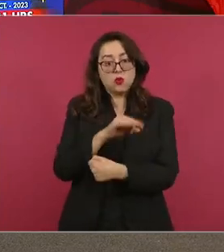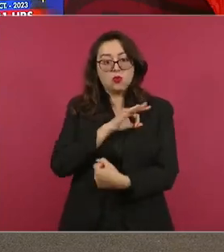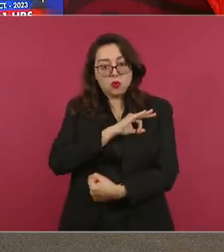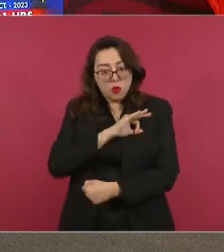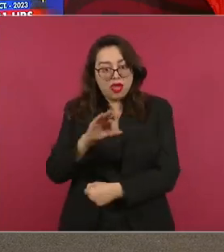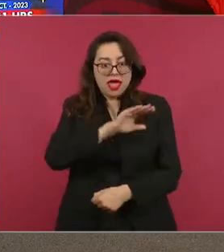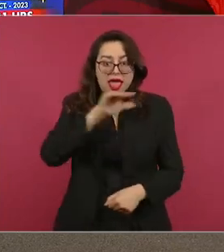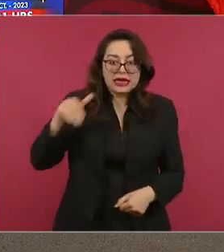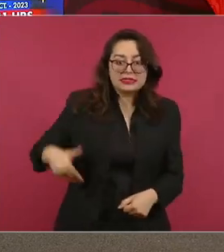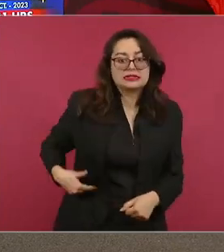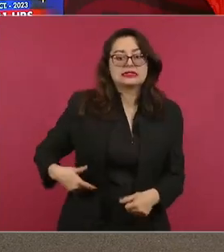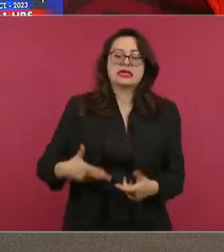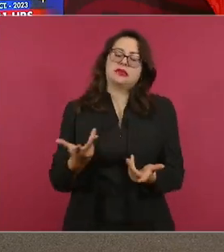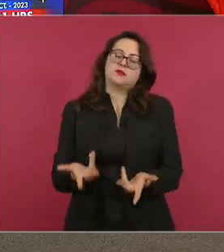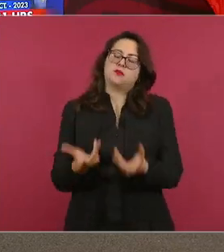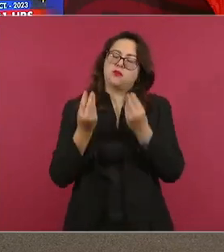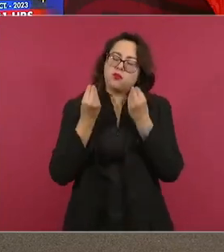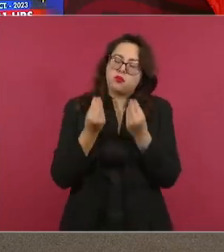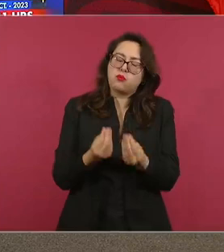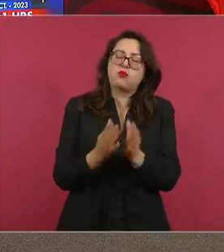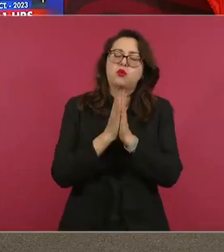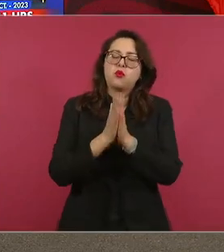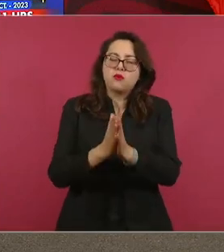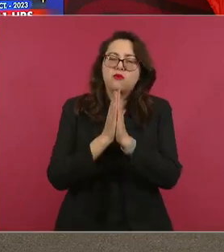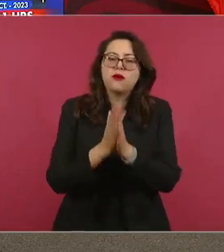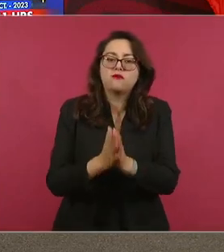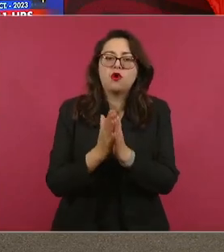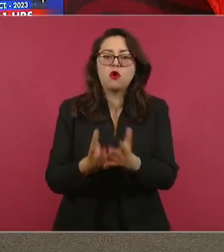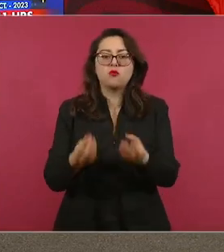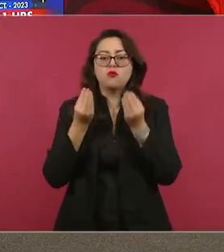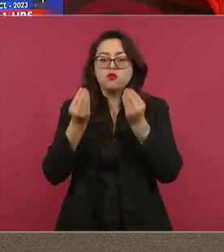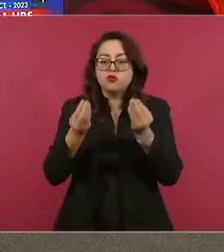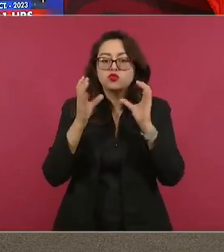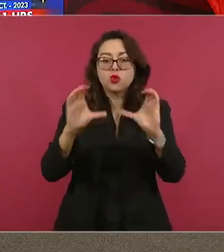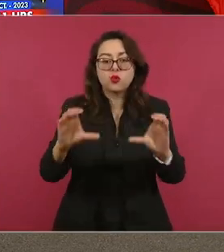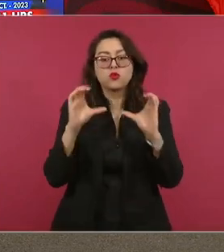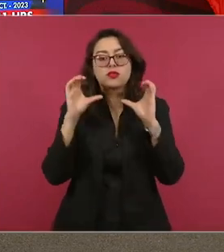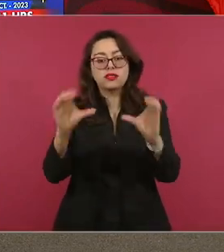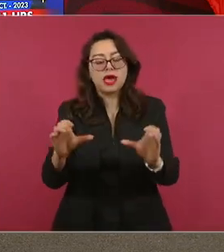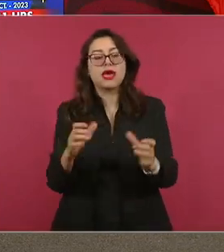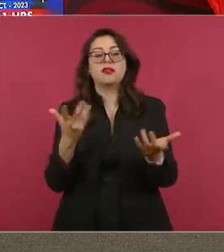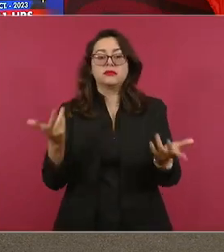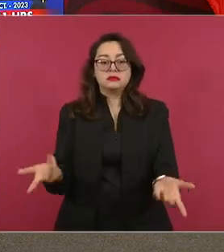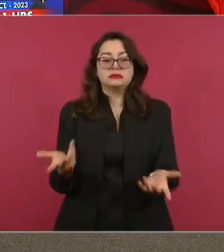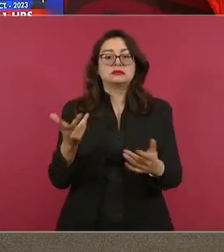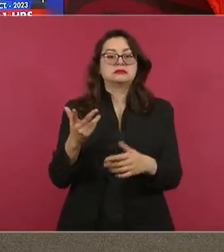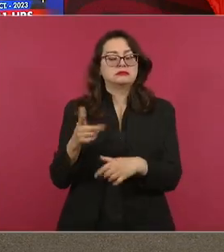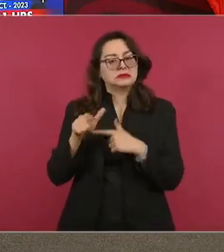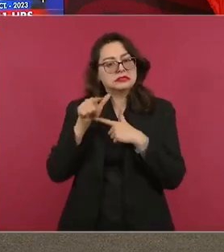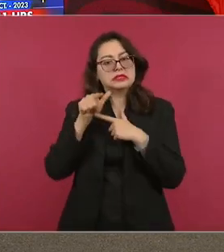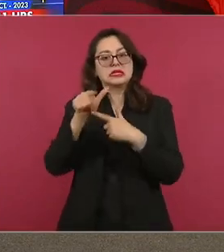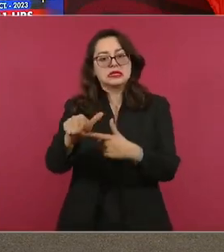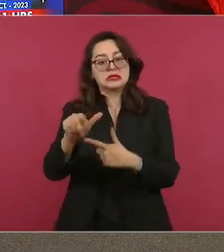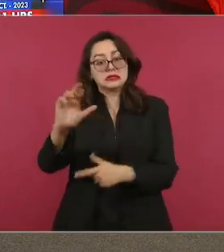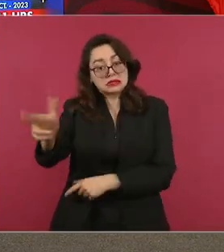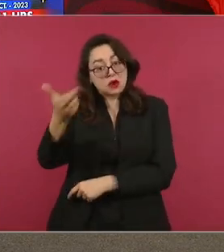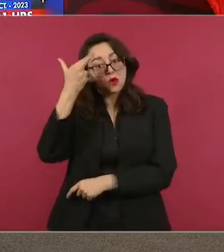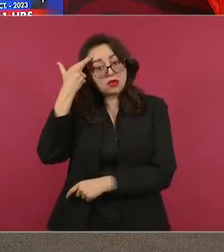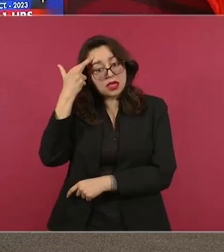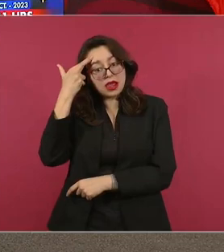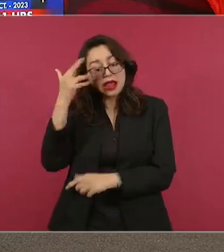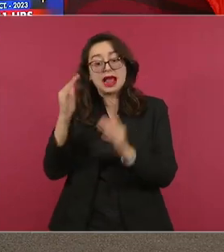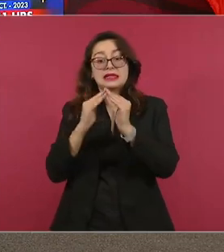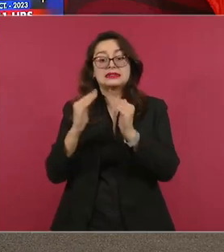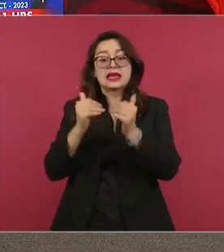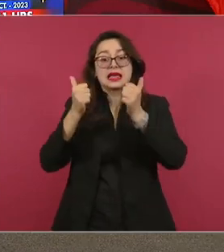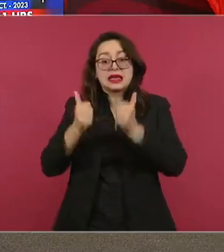contar otra historia. Por lo pronto, nosotros vamos a permanecer aquí mientras pues la señal y Otis nos lo permita, y recordarle a la gente